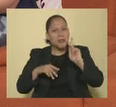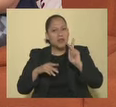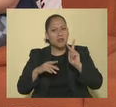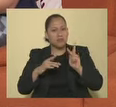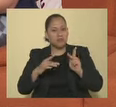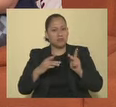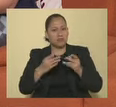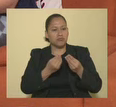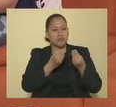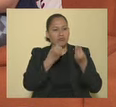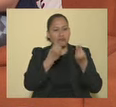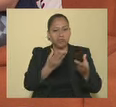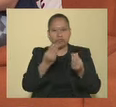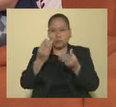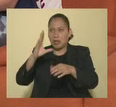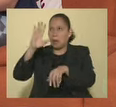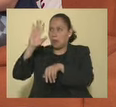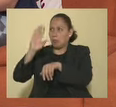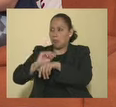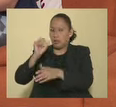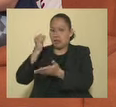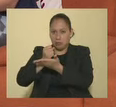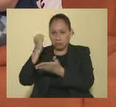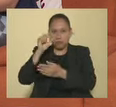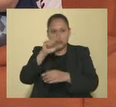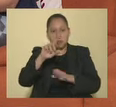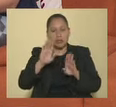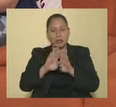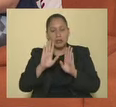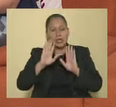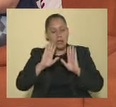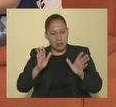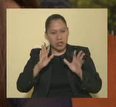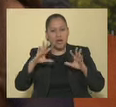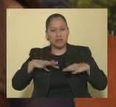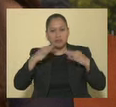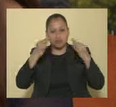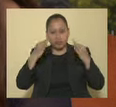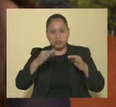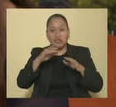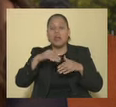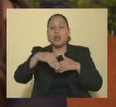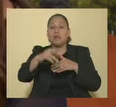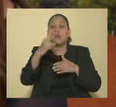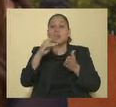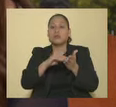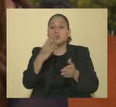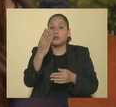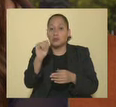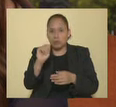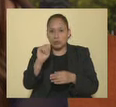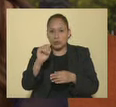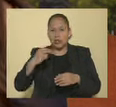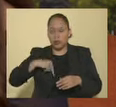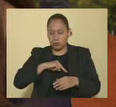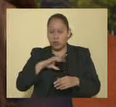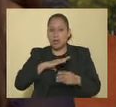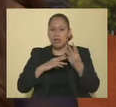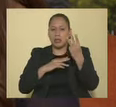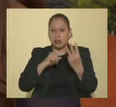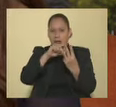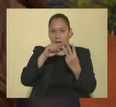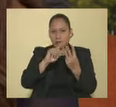donataria autorizada y ya se constituye formalmente a partir del 2009, y tenemos tres proyectos